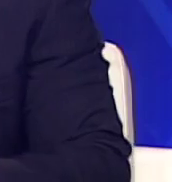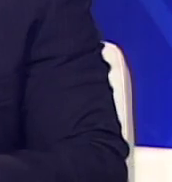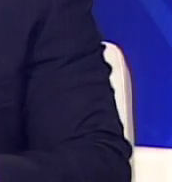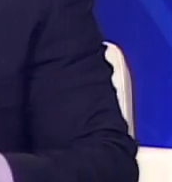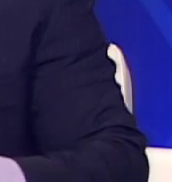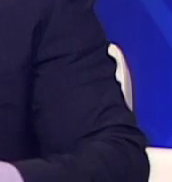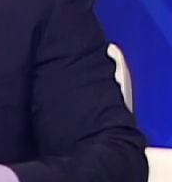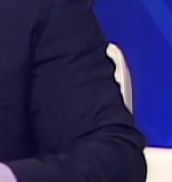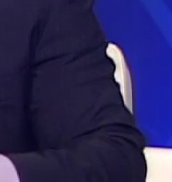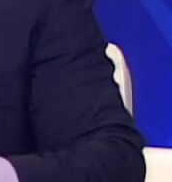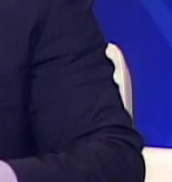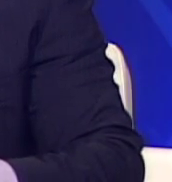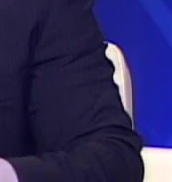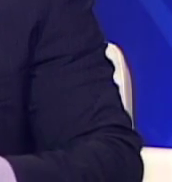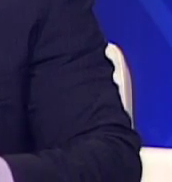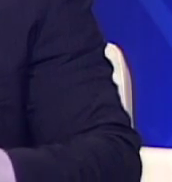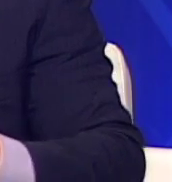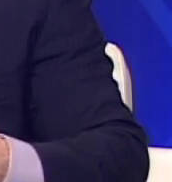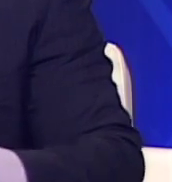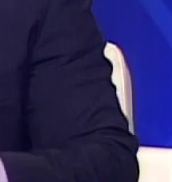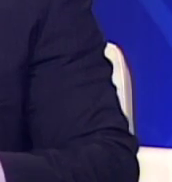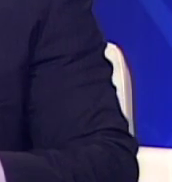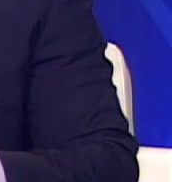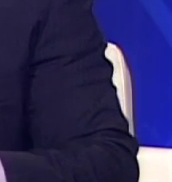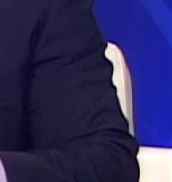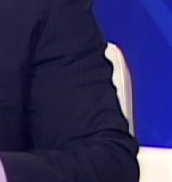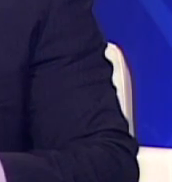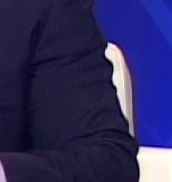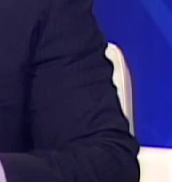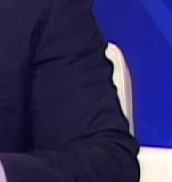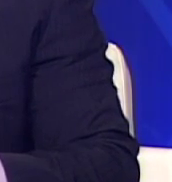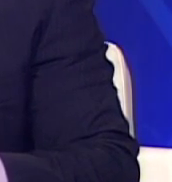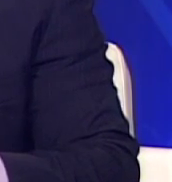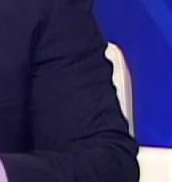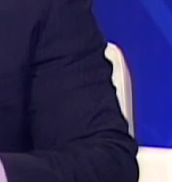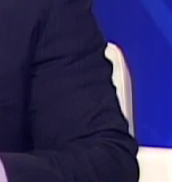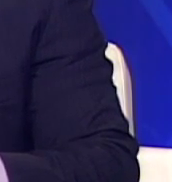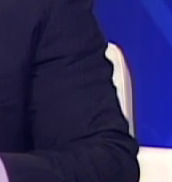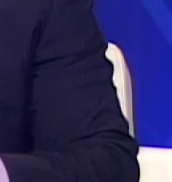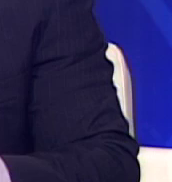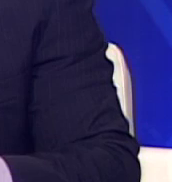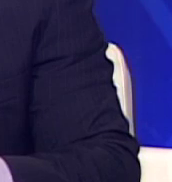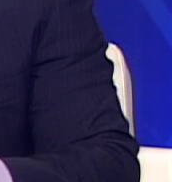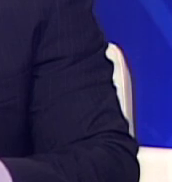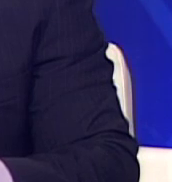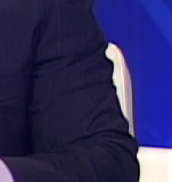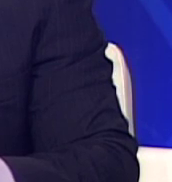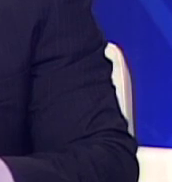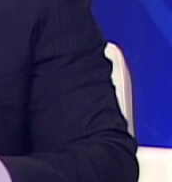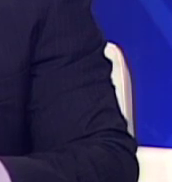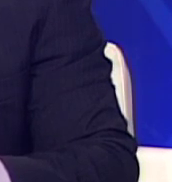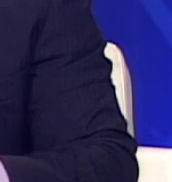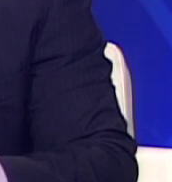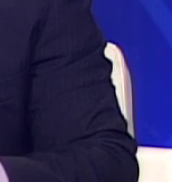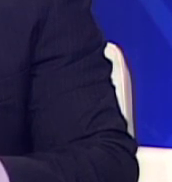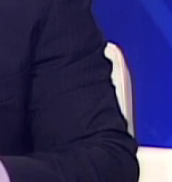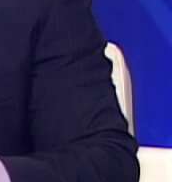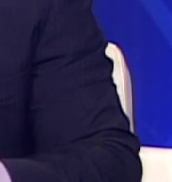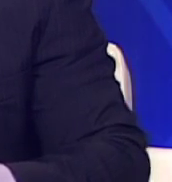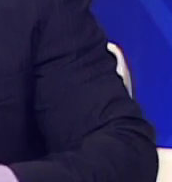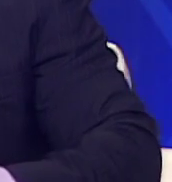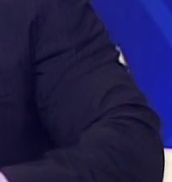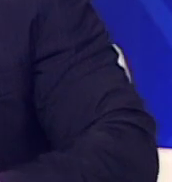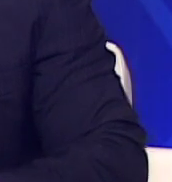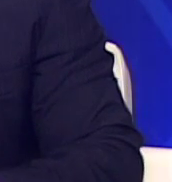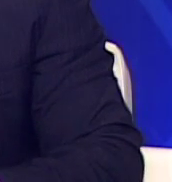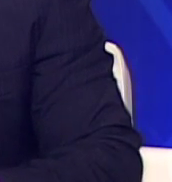mártires jóvenes que dieron la vida por la libertad de la patria agradecemos a t William sa defensor del pueblo además presidente del Consejo